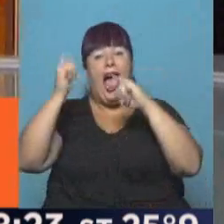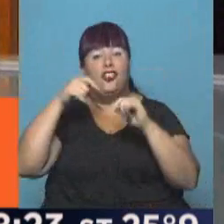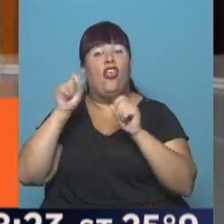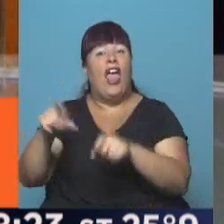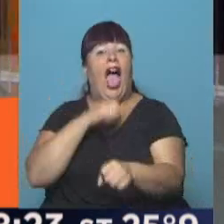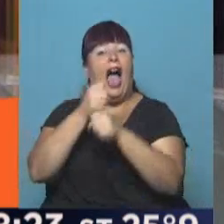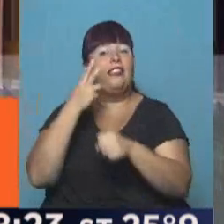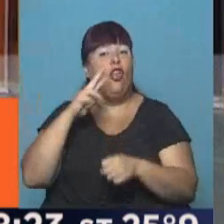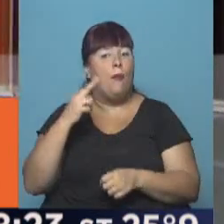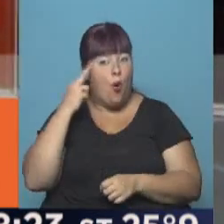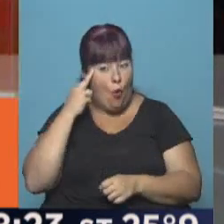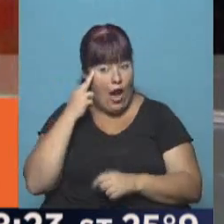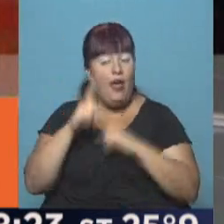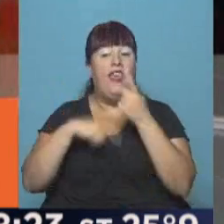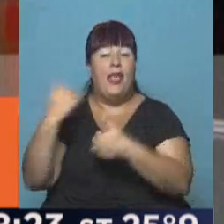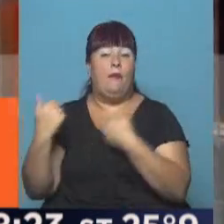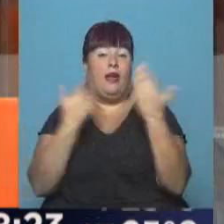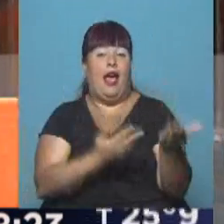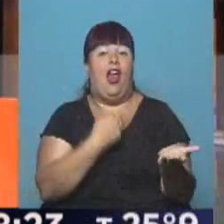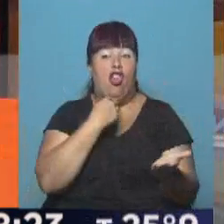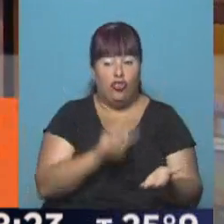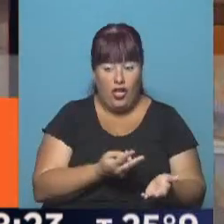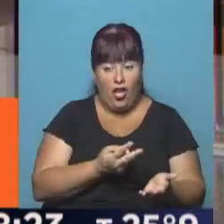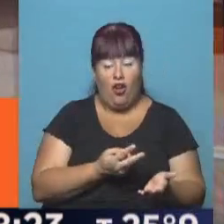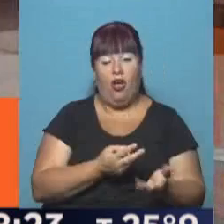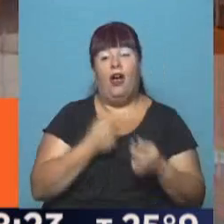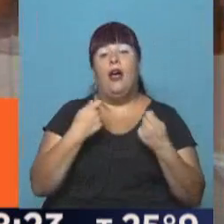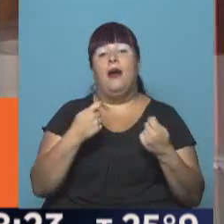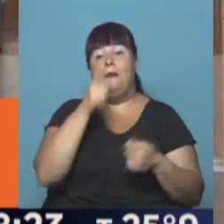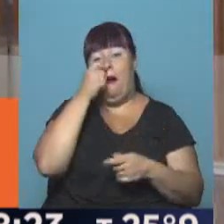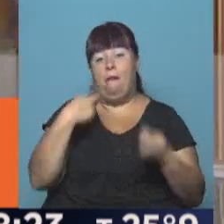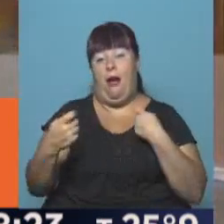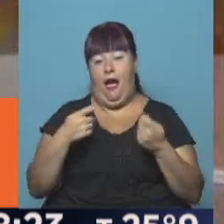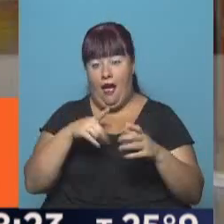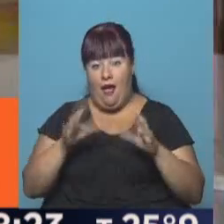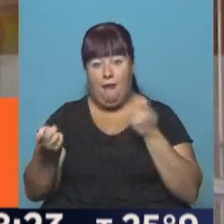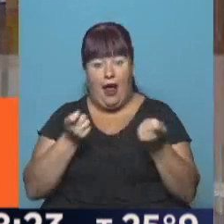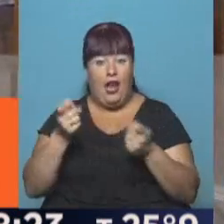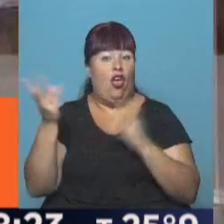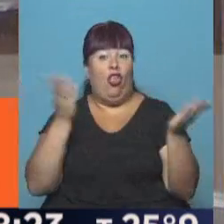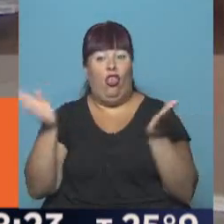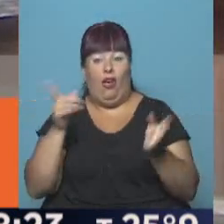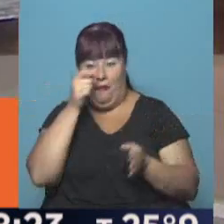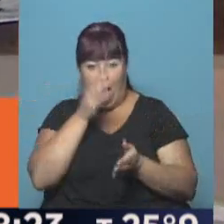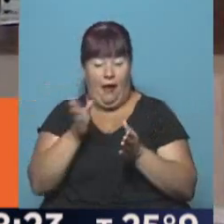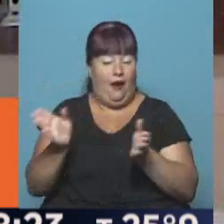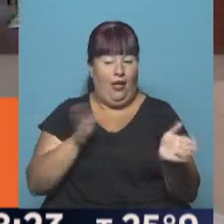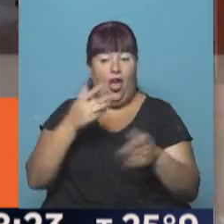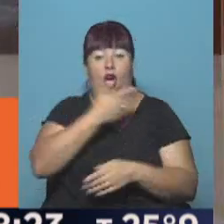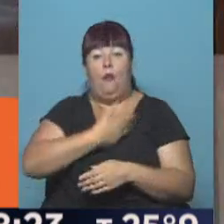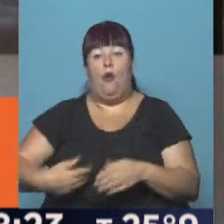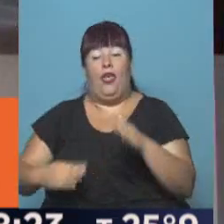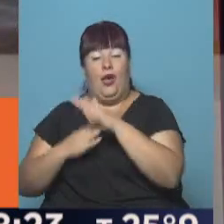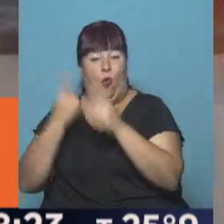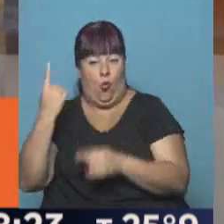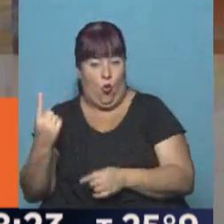hasta el 2009, después transferidas a sus hijos, usufructuadas por el padre. Está de los dos lados del mostrador, el Poder Ejecutivo es